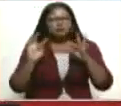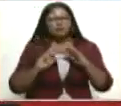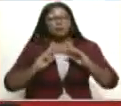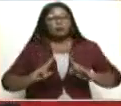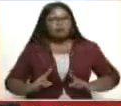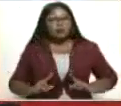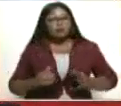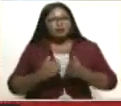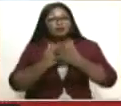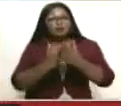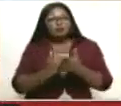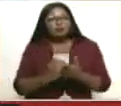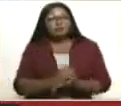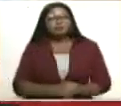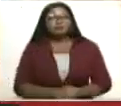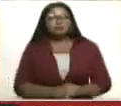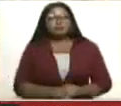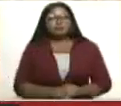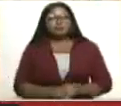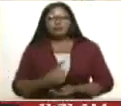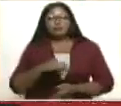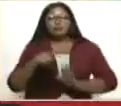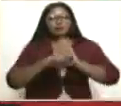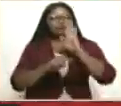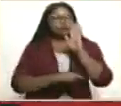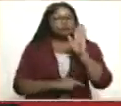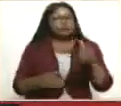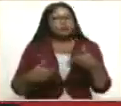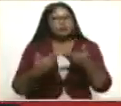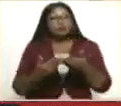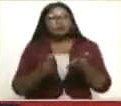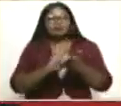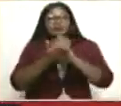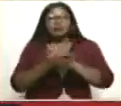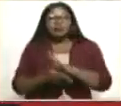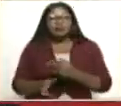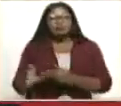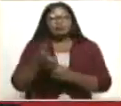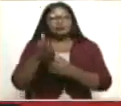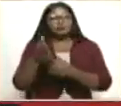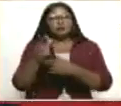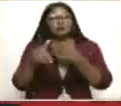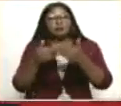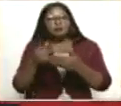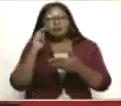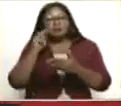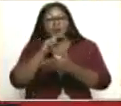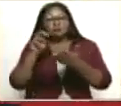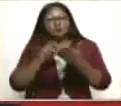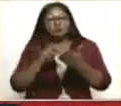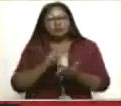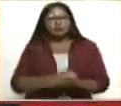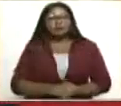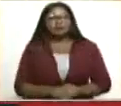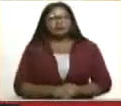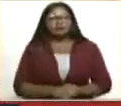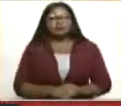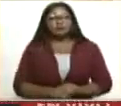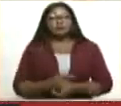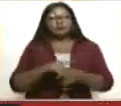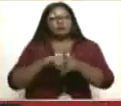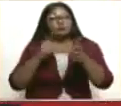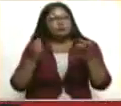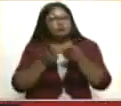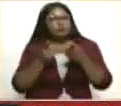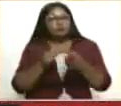humanitarias. Garantías para el cumplimiento del cese al fuego bilateral, nacional y temporal,